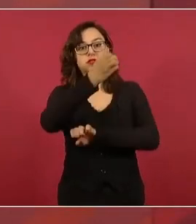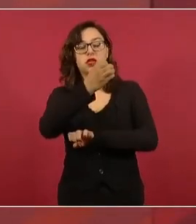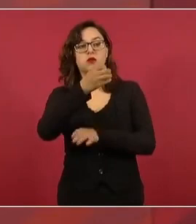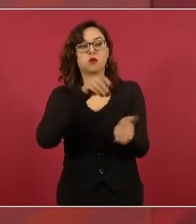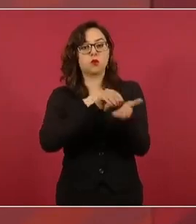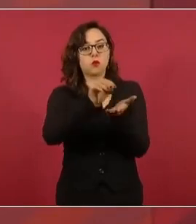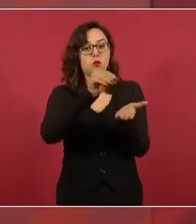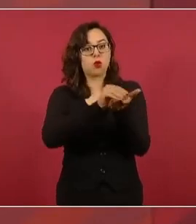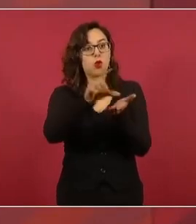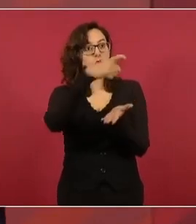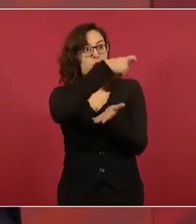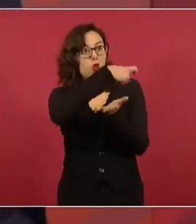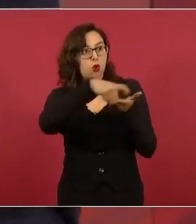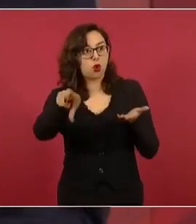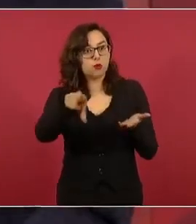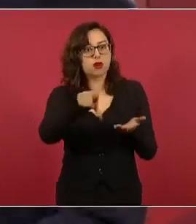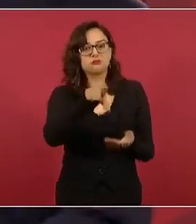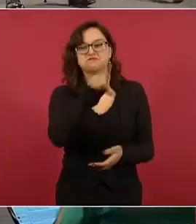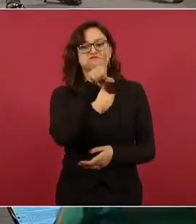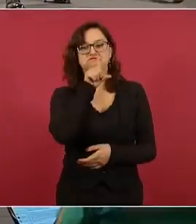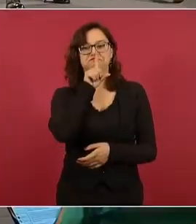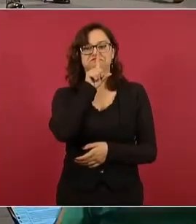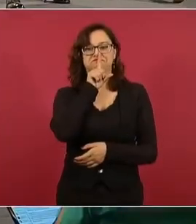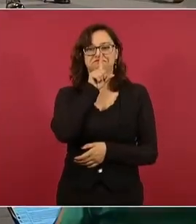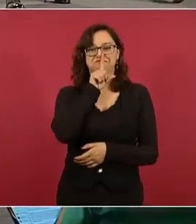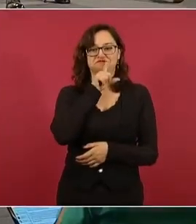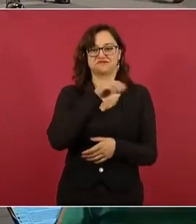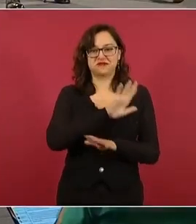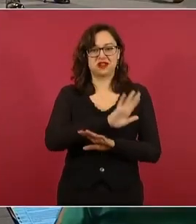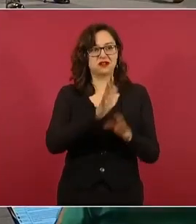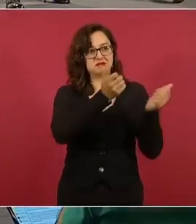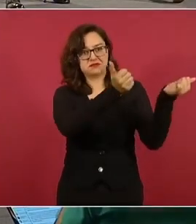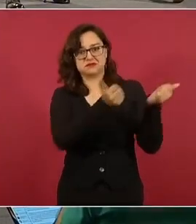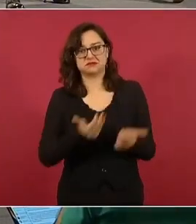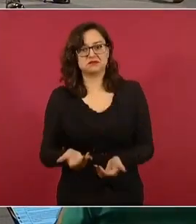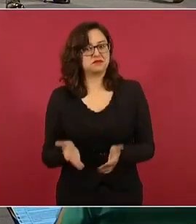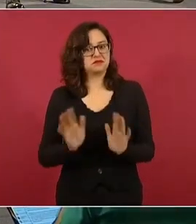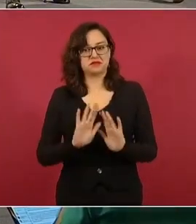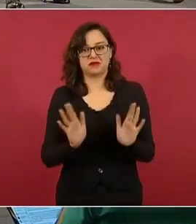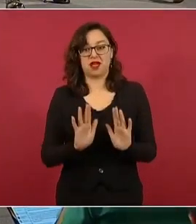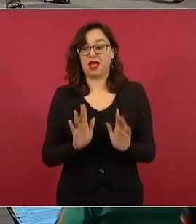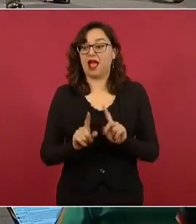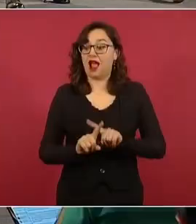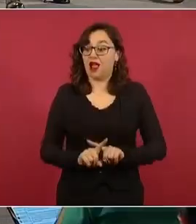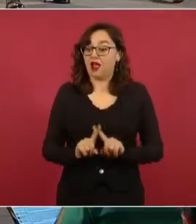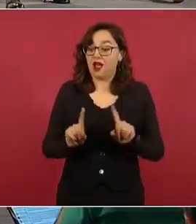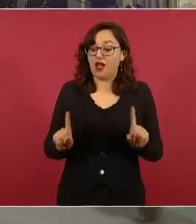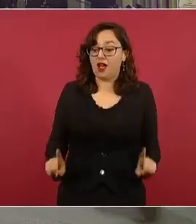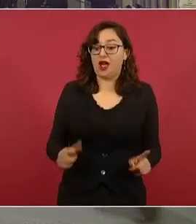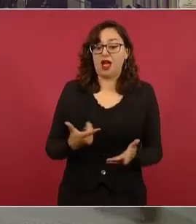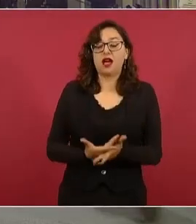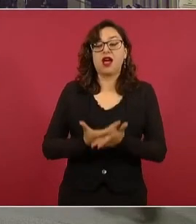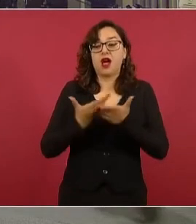sureste, ahora son los que venden. Y exportan. Eso, y exportan.